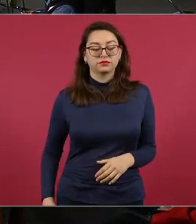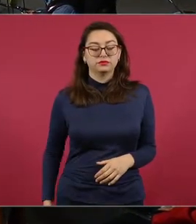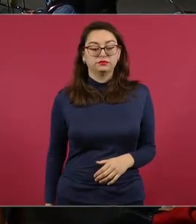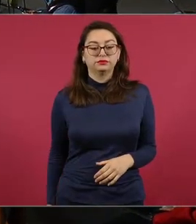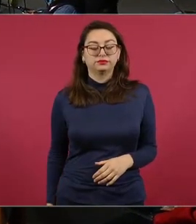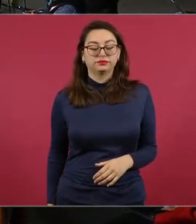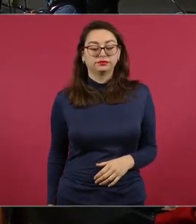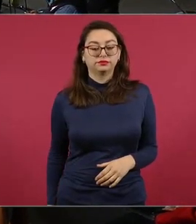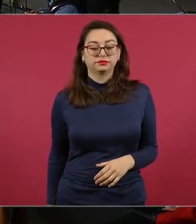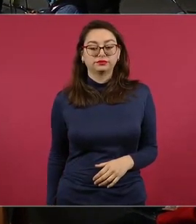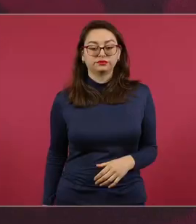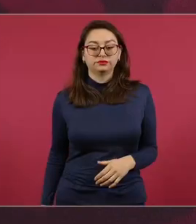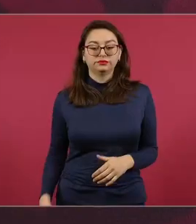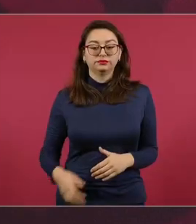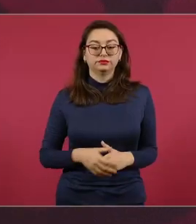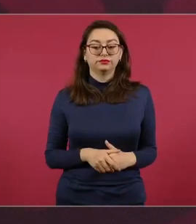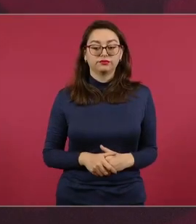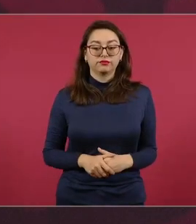Y